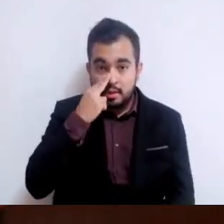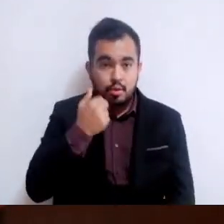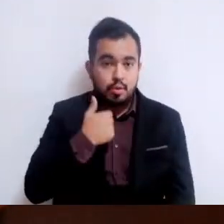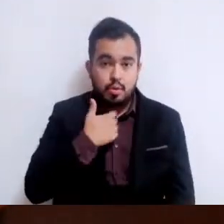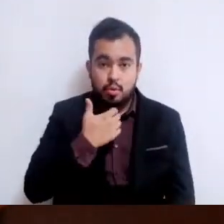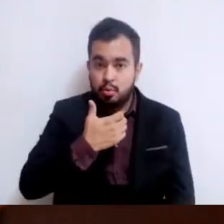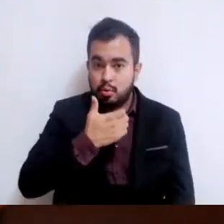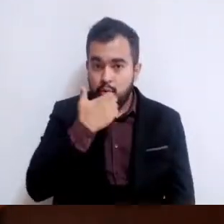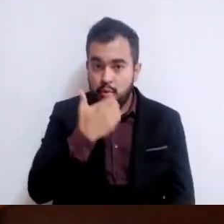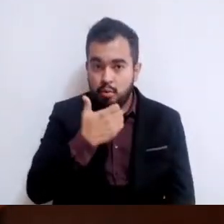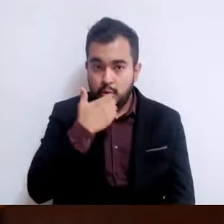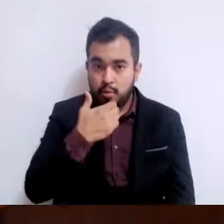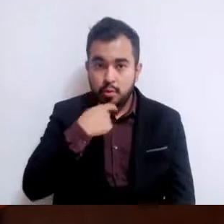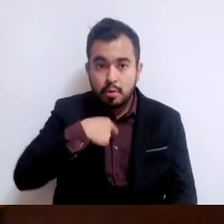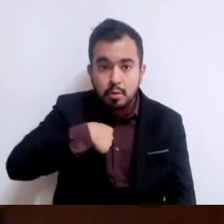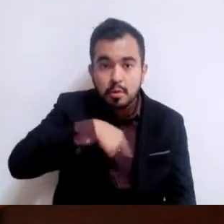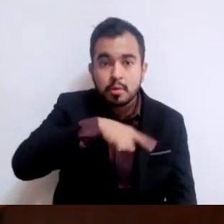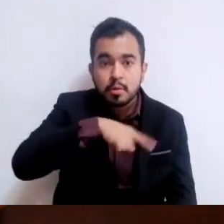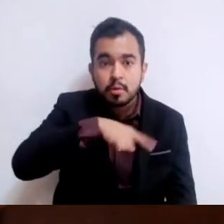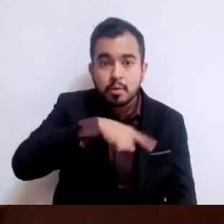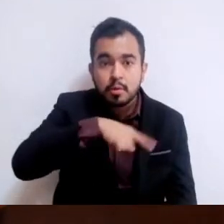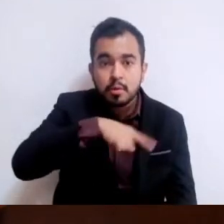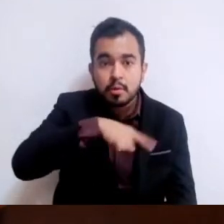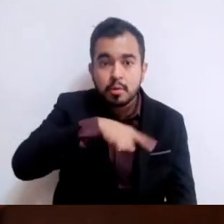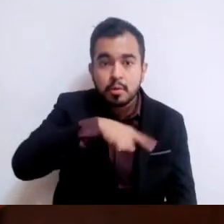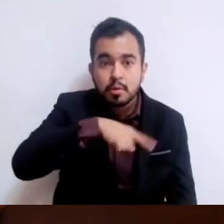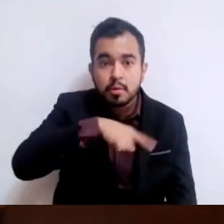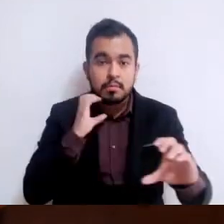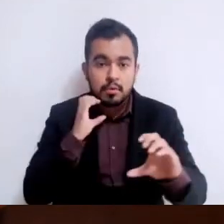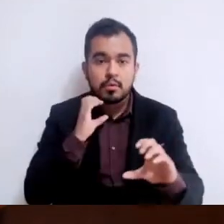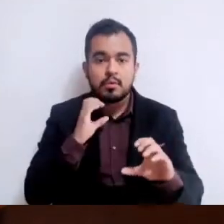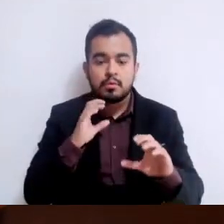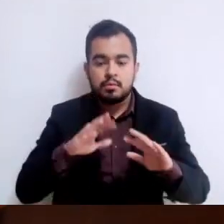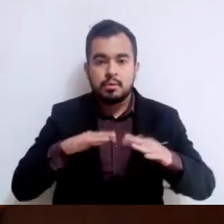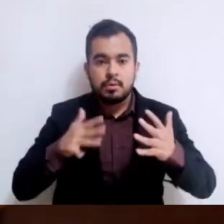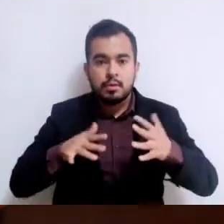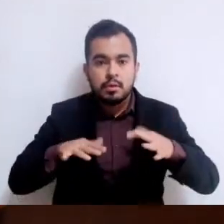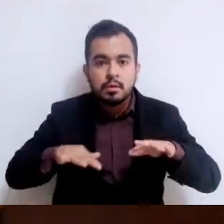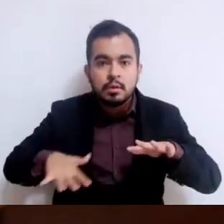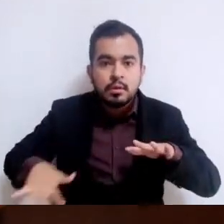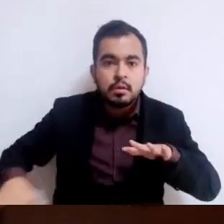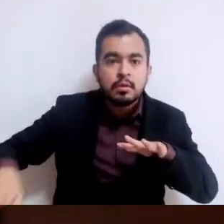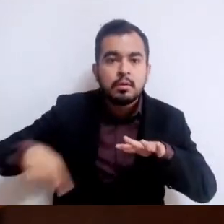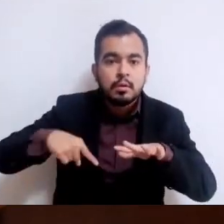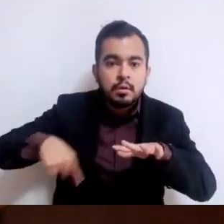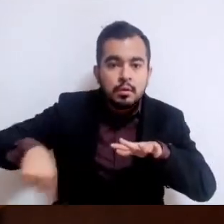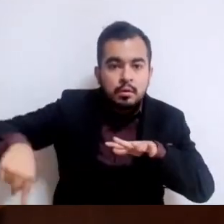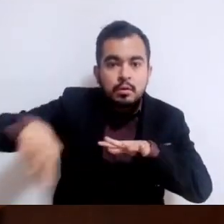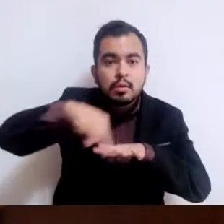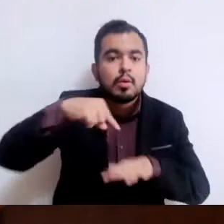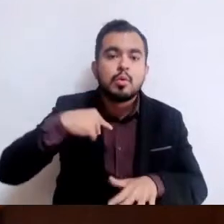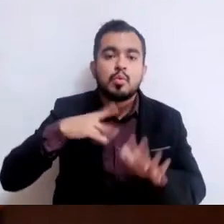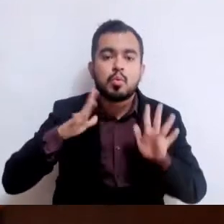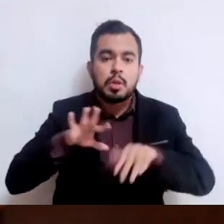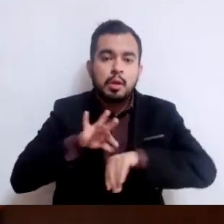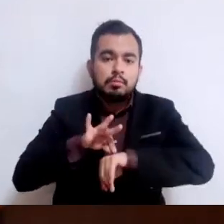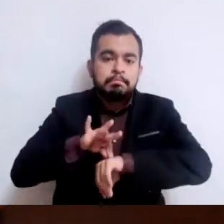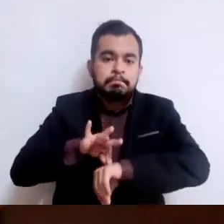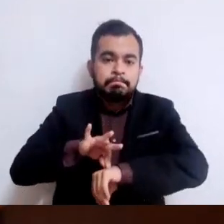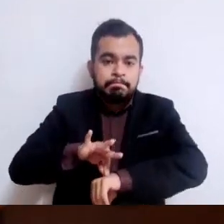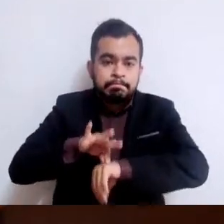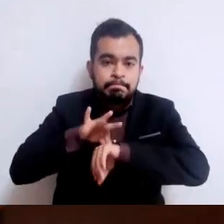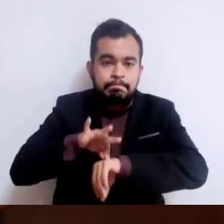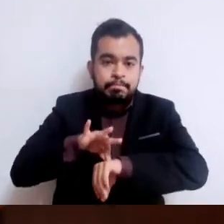transporte público que reside en la periferia de la periferia, he experimentado propiamente el acelerado y cada vez